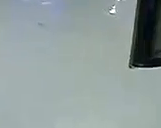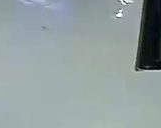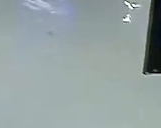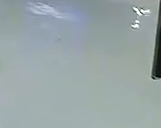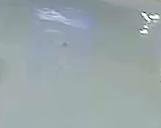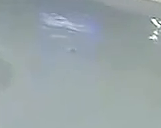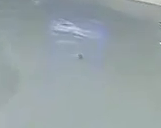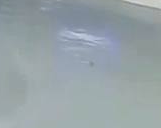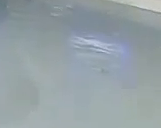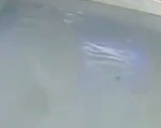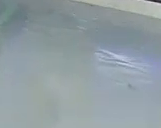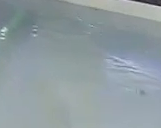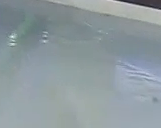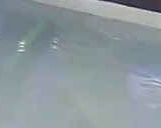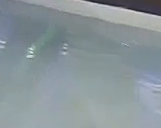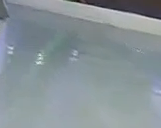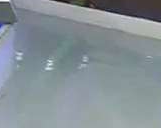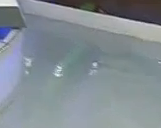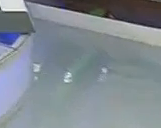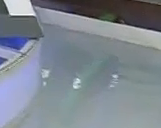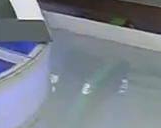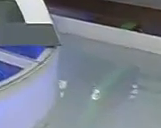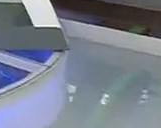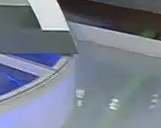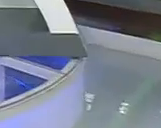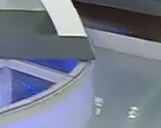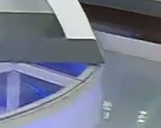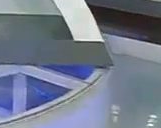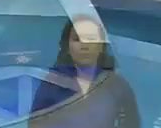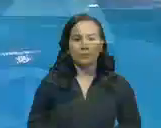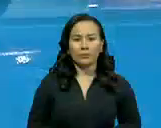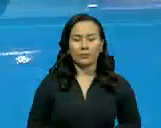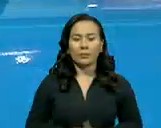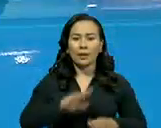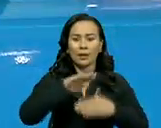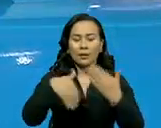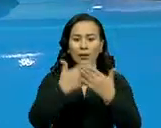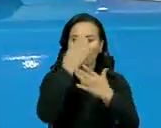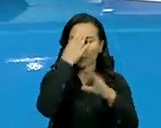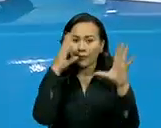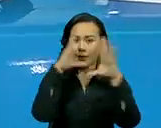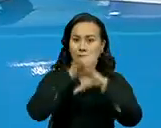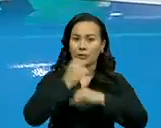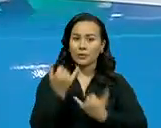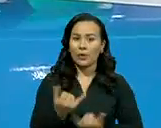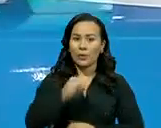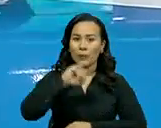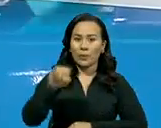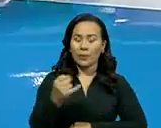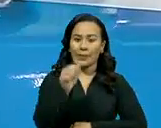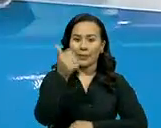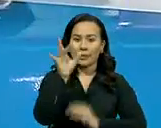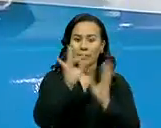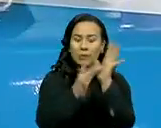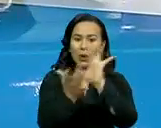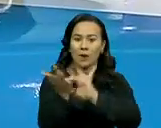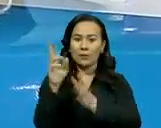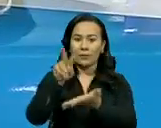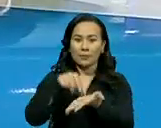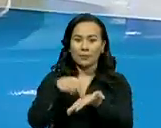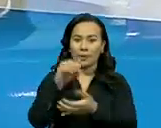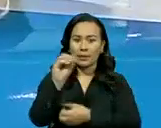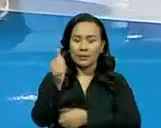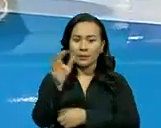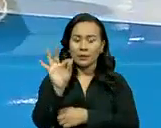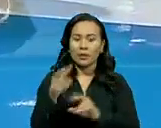¿Qué tal, amigos televidentes? Buenas noches y bienvenidos a la presente emisión de su informativo La Noticia Estelar, hoy jueves 18 de abril del año 2019. De